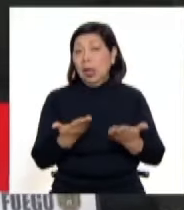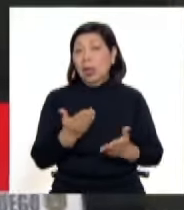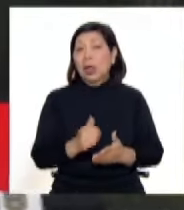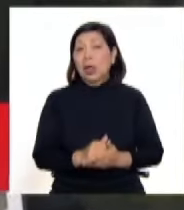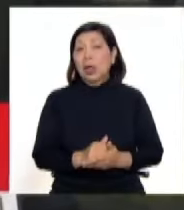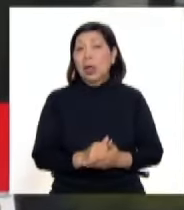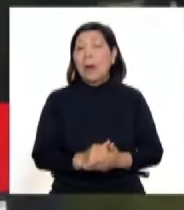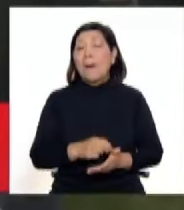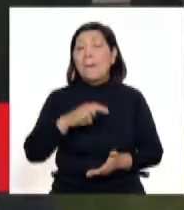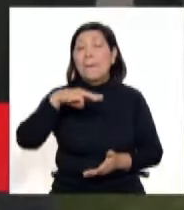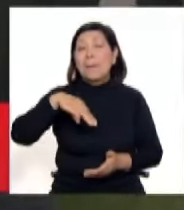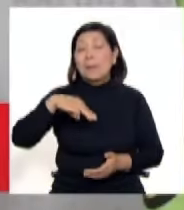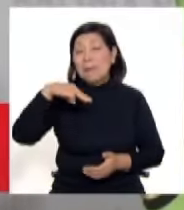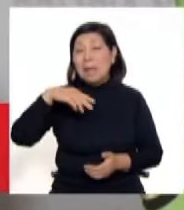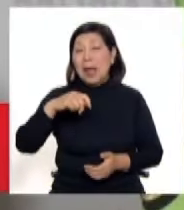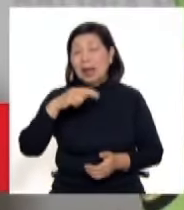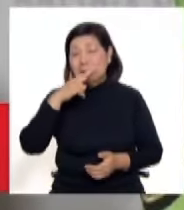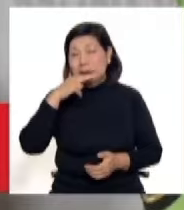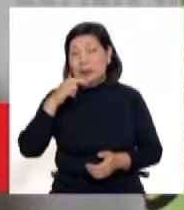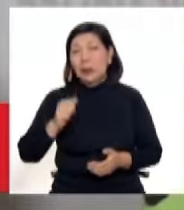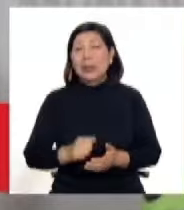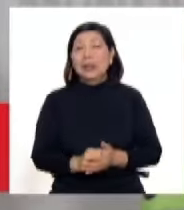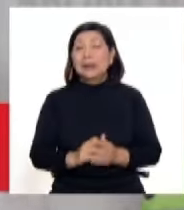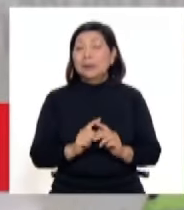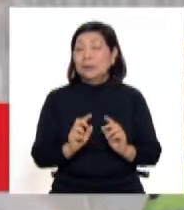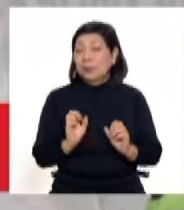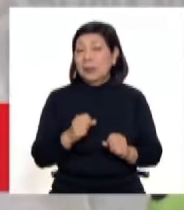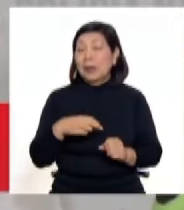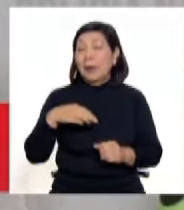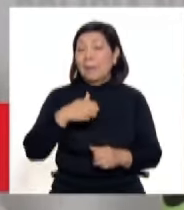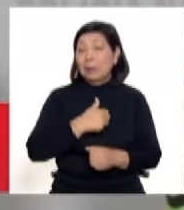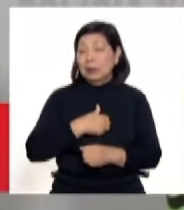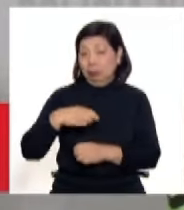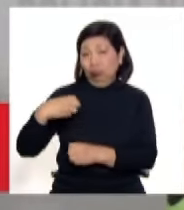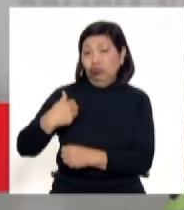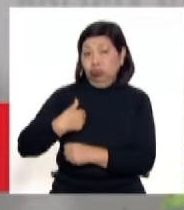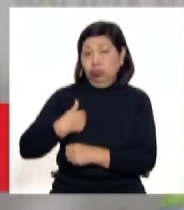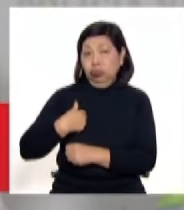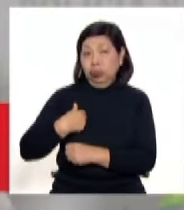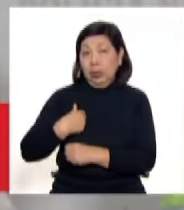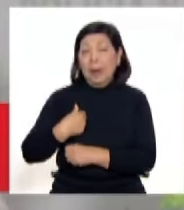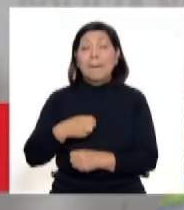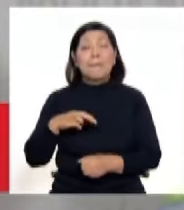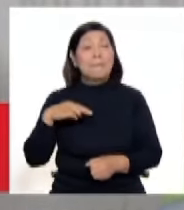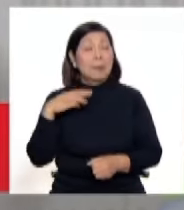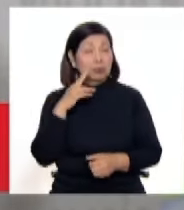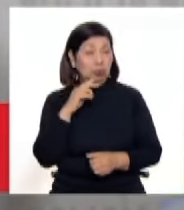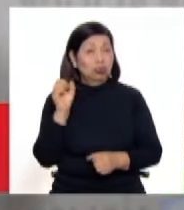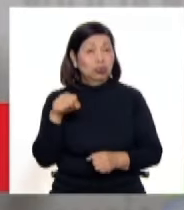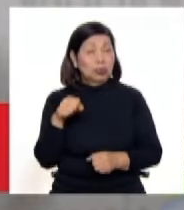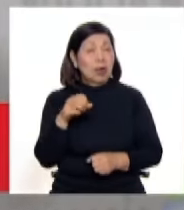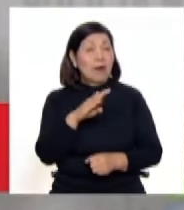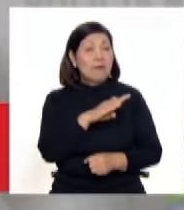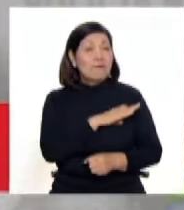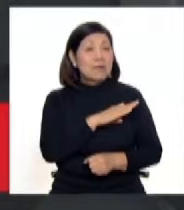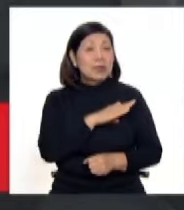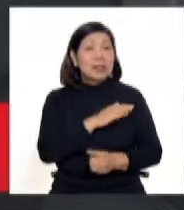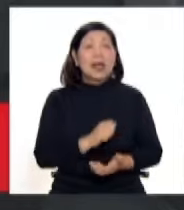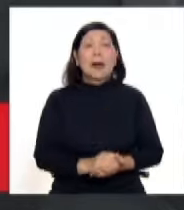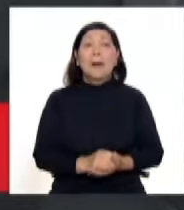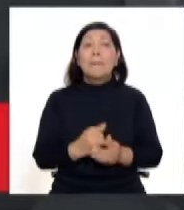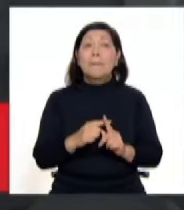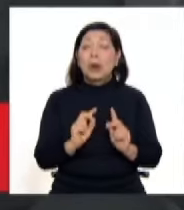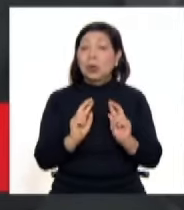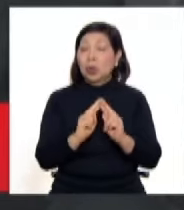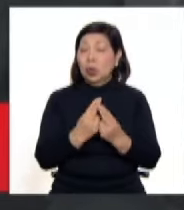de marihuana el titular del Ministerio del interior también se pronunció sobre el pedido que realizó el fiscal de la nación